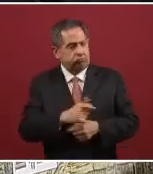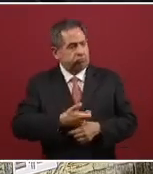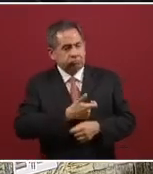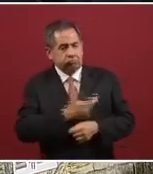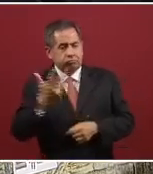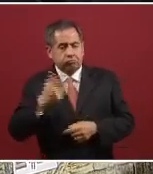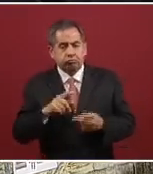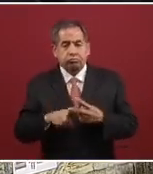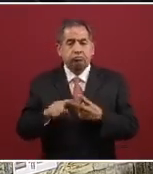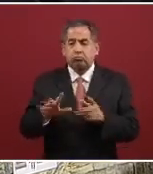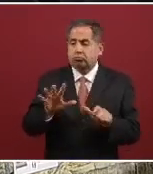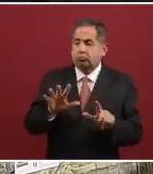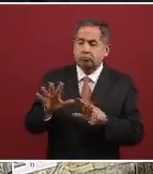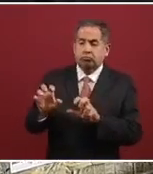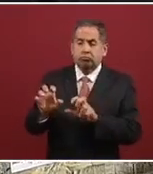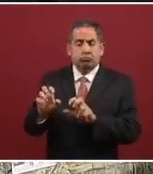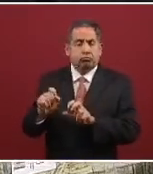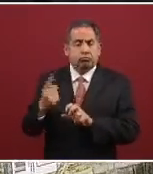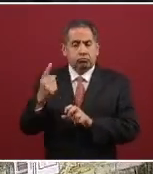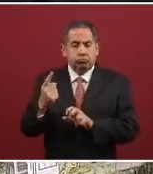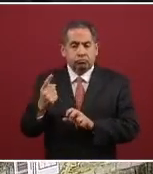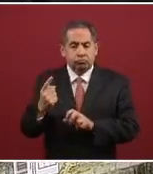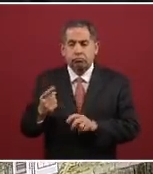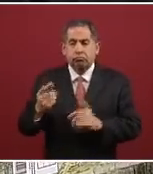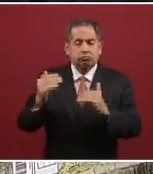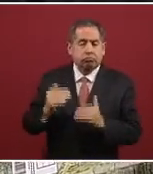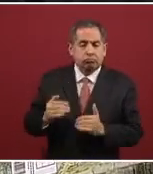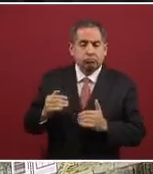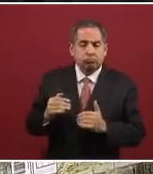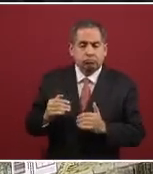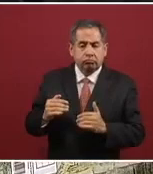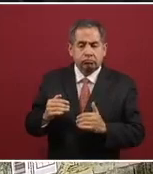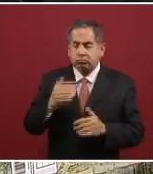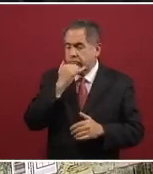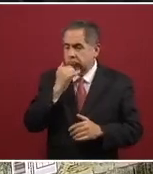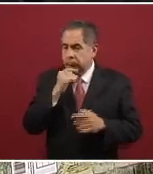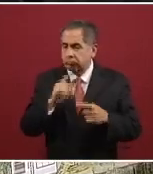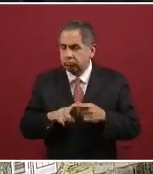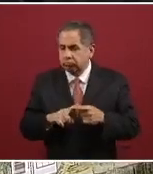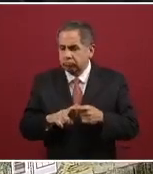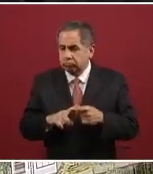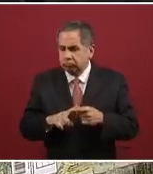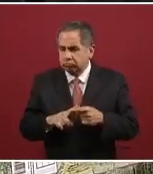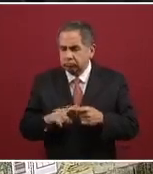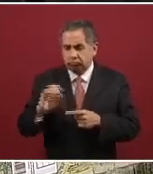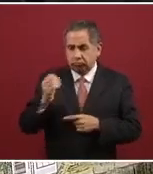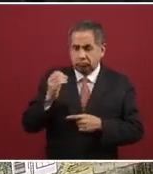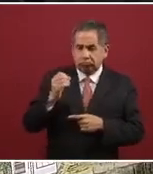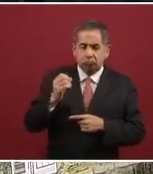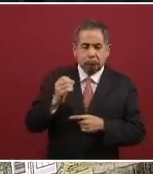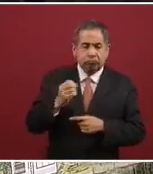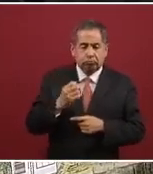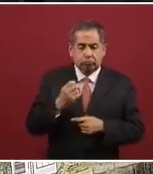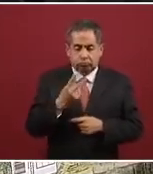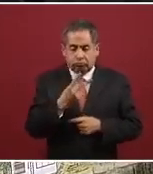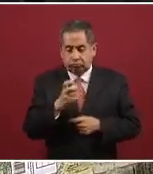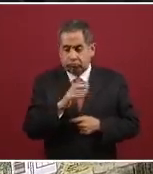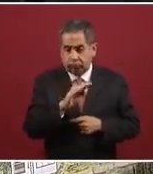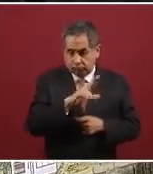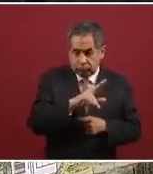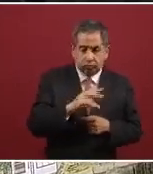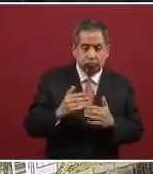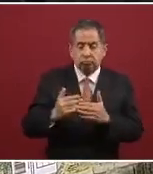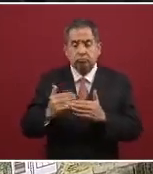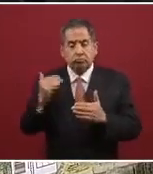una por 821 y una por, perdón, obtuvo una de 298 y hubo